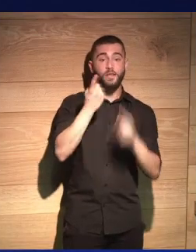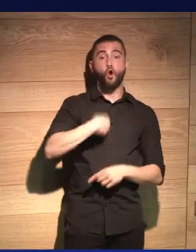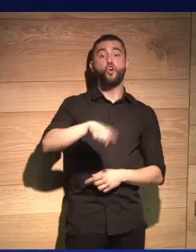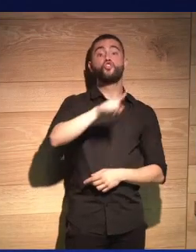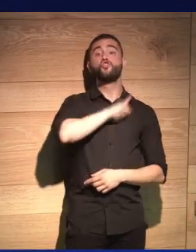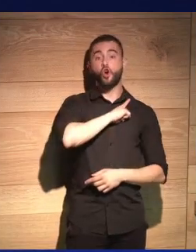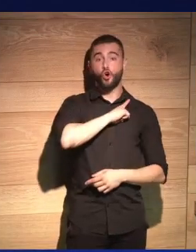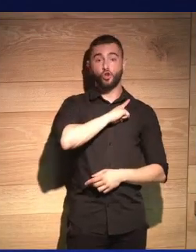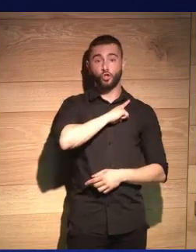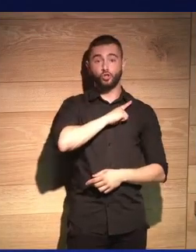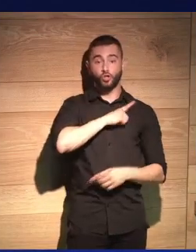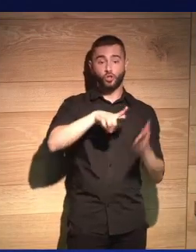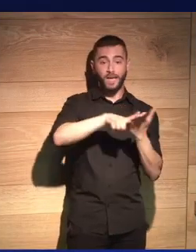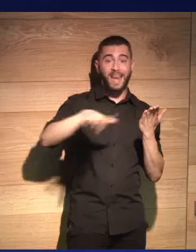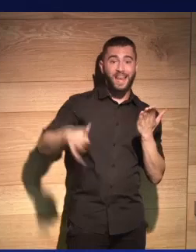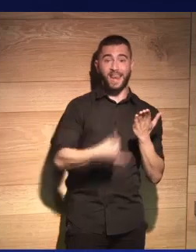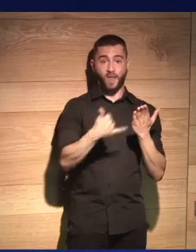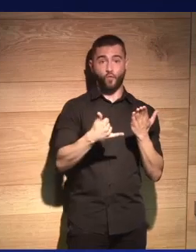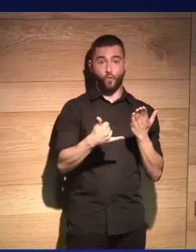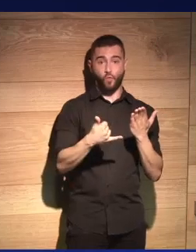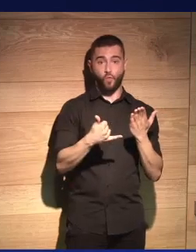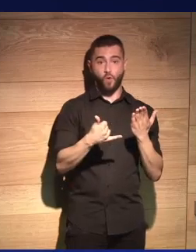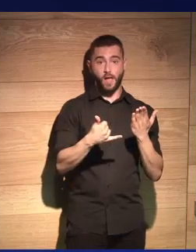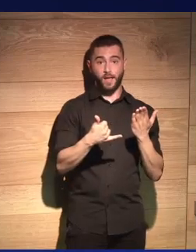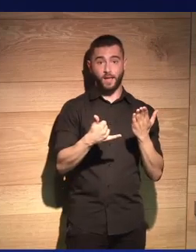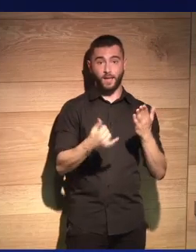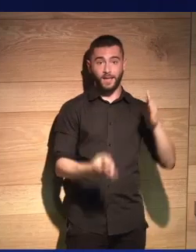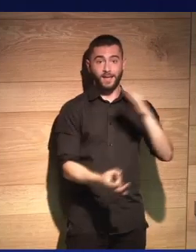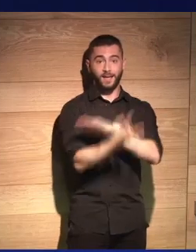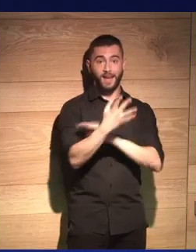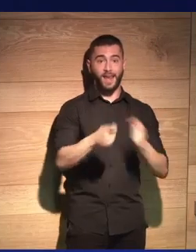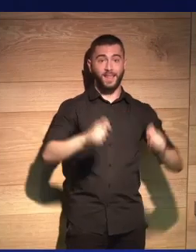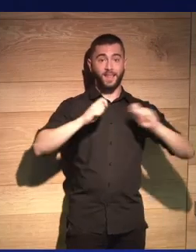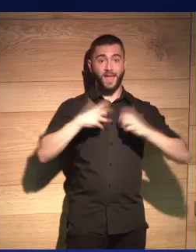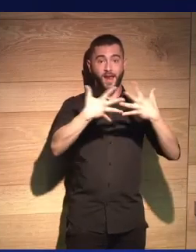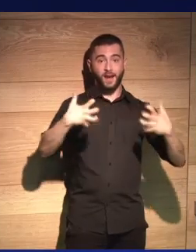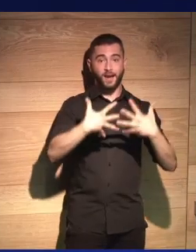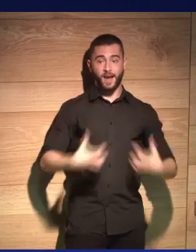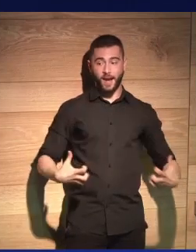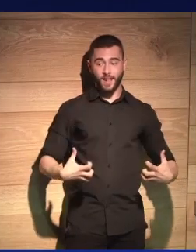el mundo con el lenguaje y nos devuelven una narrativa más